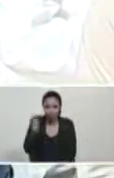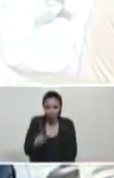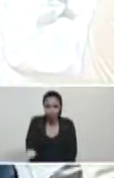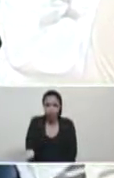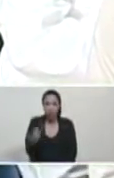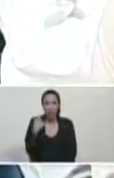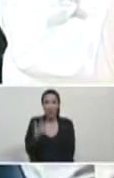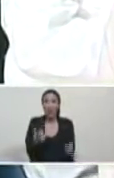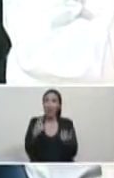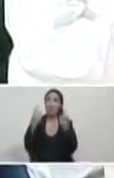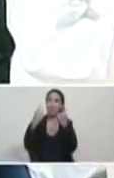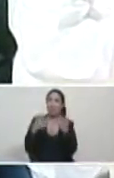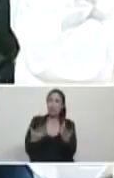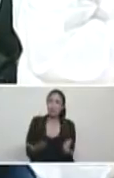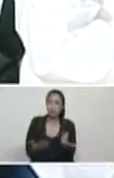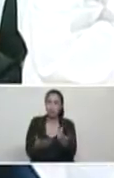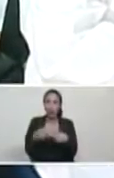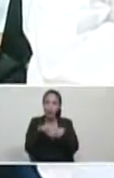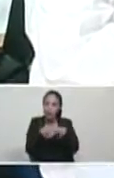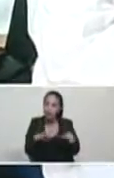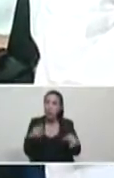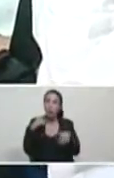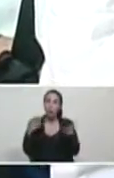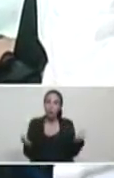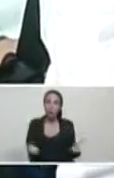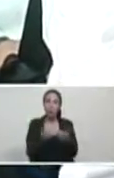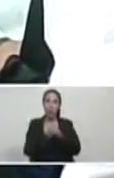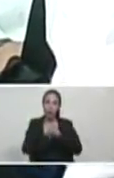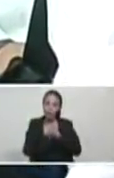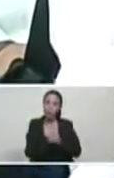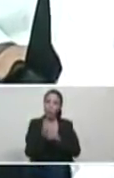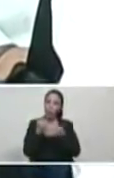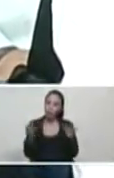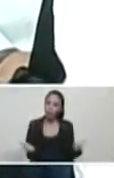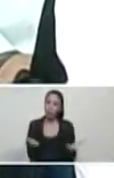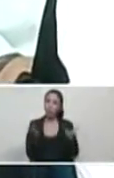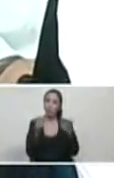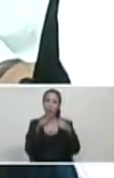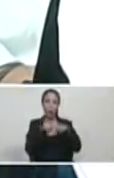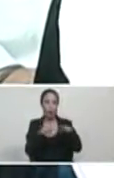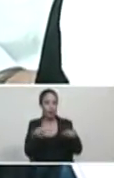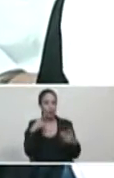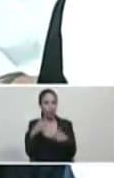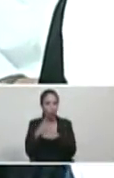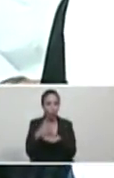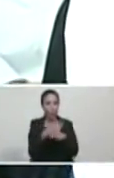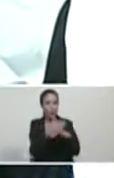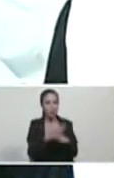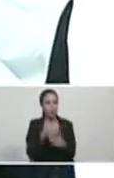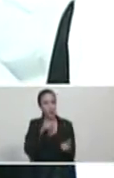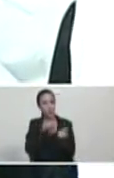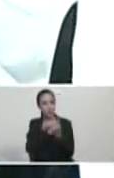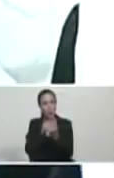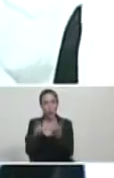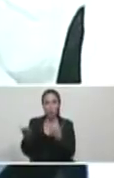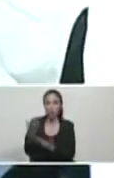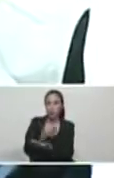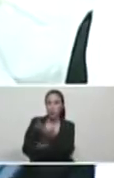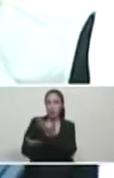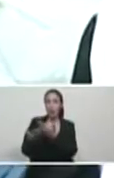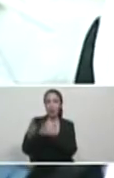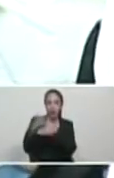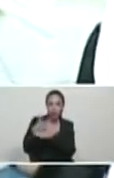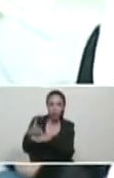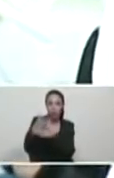veces. Nosotros llevemos la siembra del amor al prójimo, del compartir, de la solidaridad, del